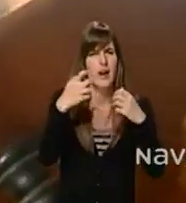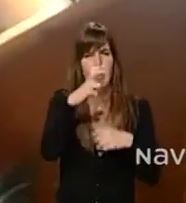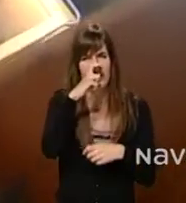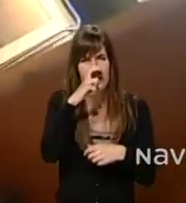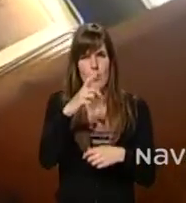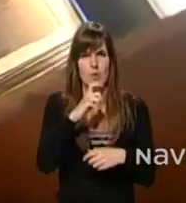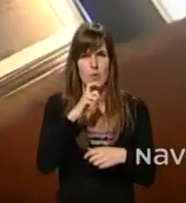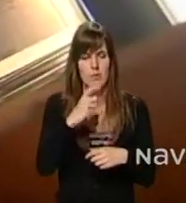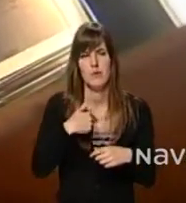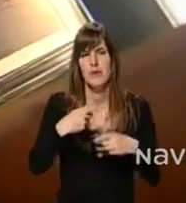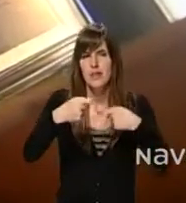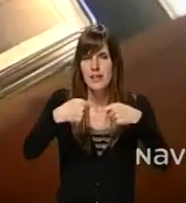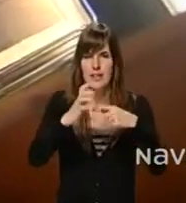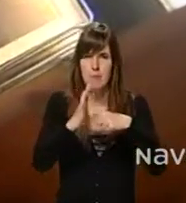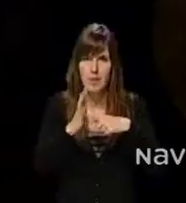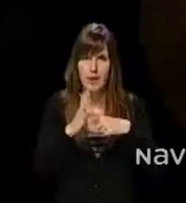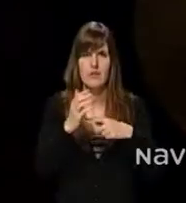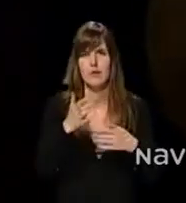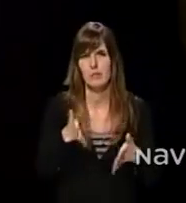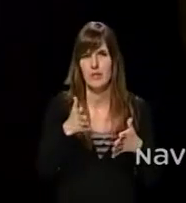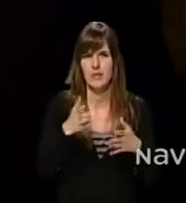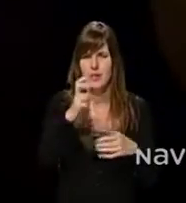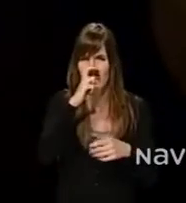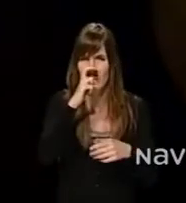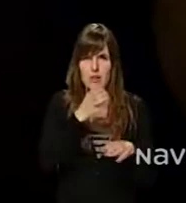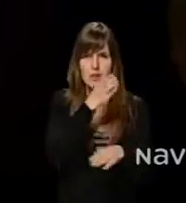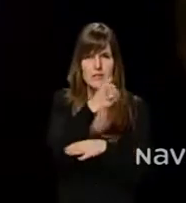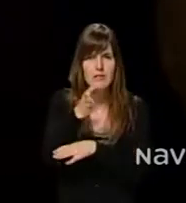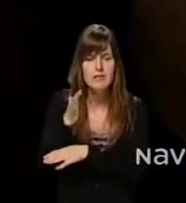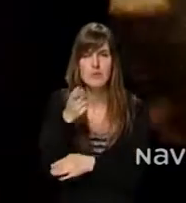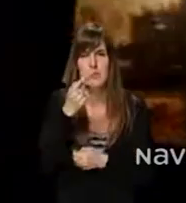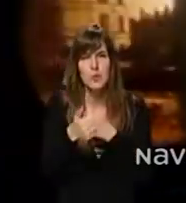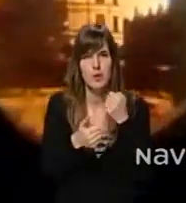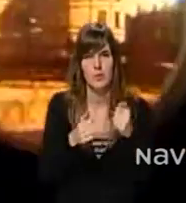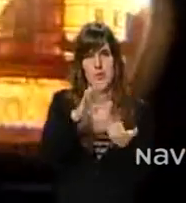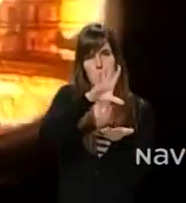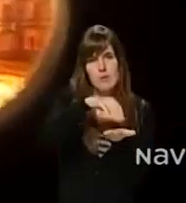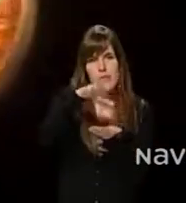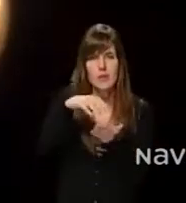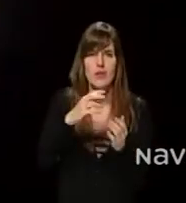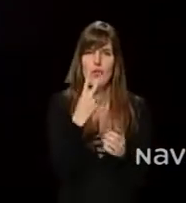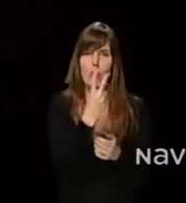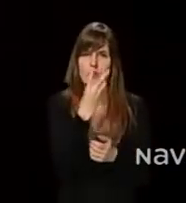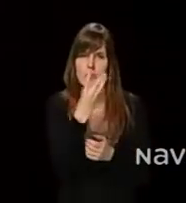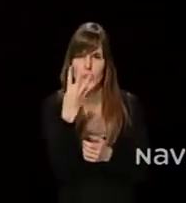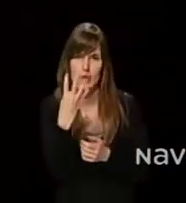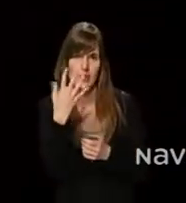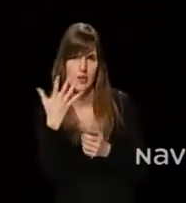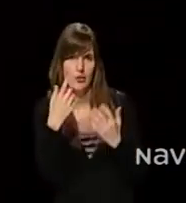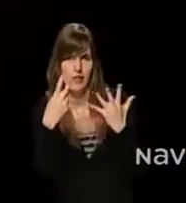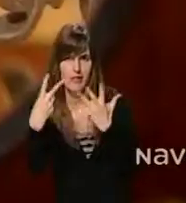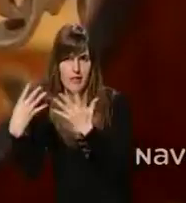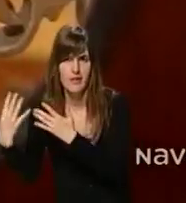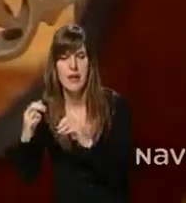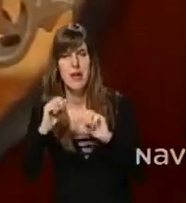Me encantan los mercadillos, me encantan las antigüedades. Pues de una forma u otra empecé a tener 2, 3, 4, probar con ellas. Y ya cuando